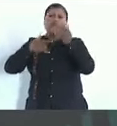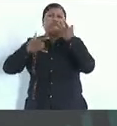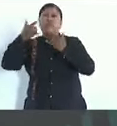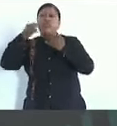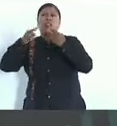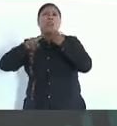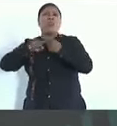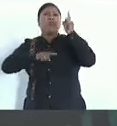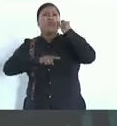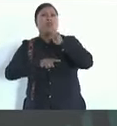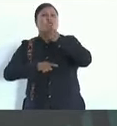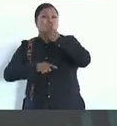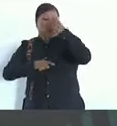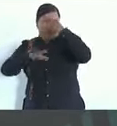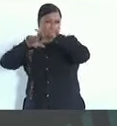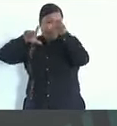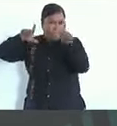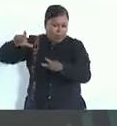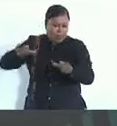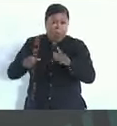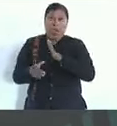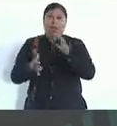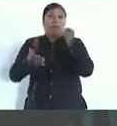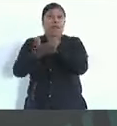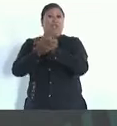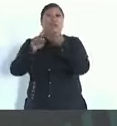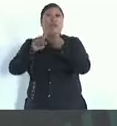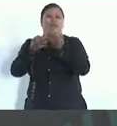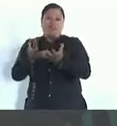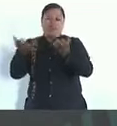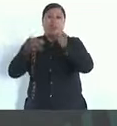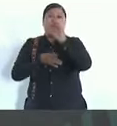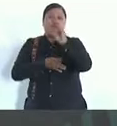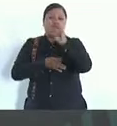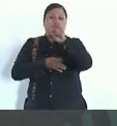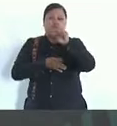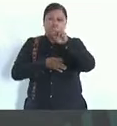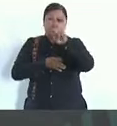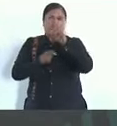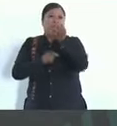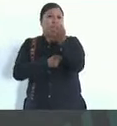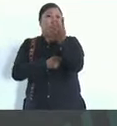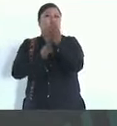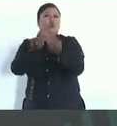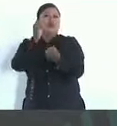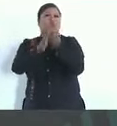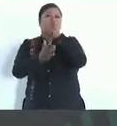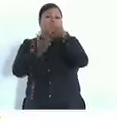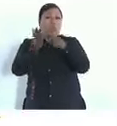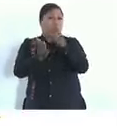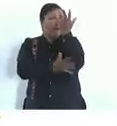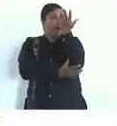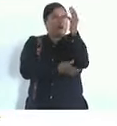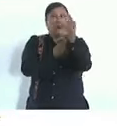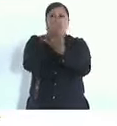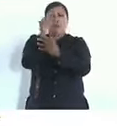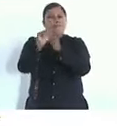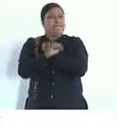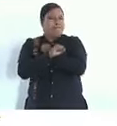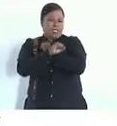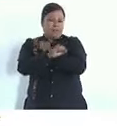mexicanos, decretamos con los terrenos de Fonatur 3 nuevas áreas naturales protegidas: